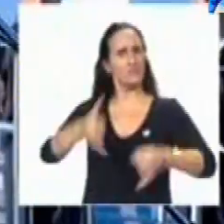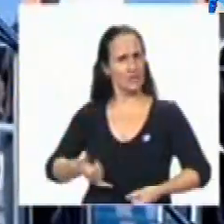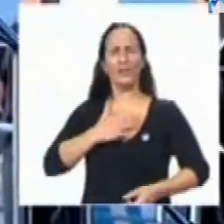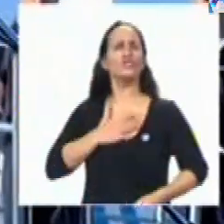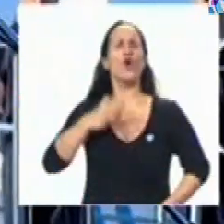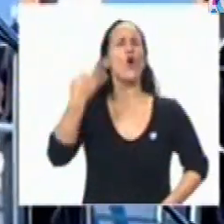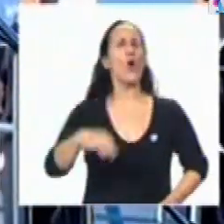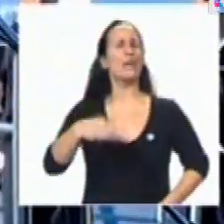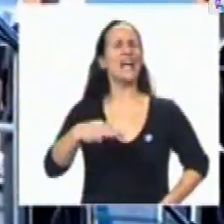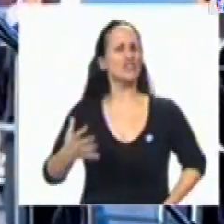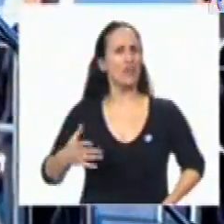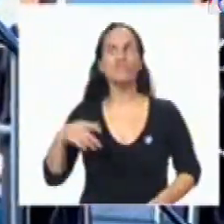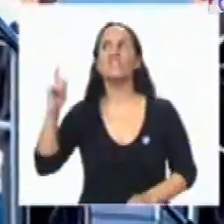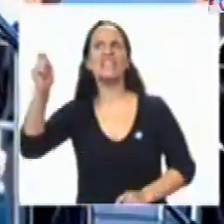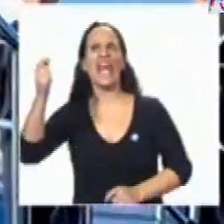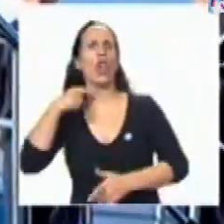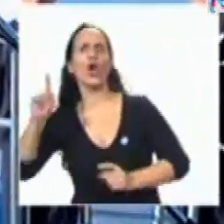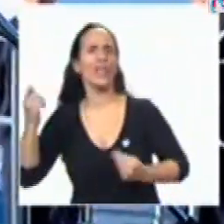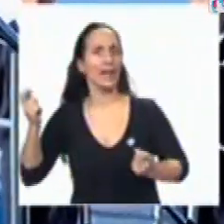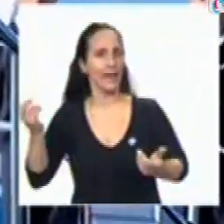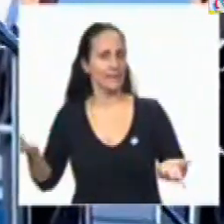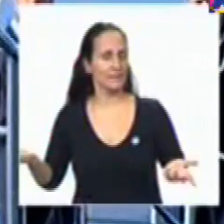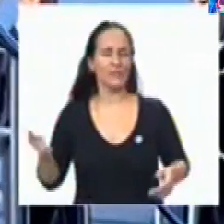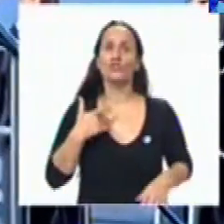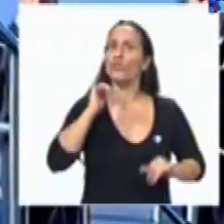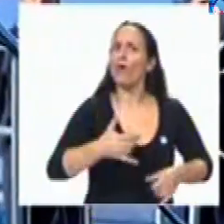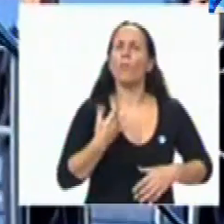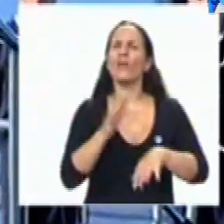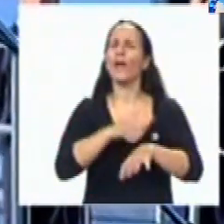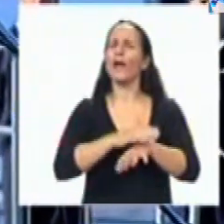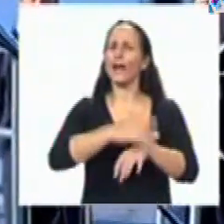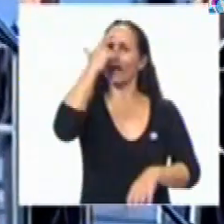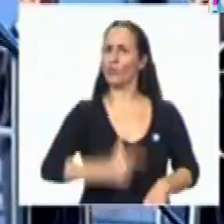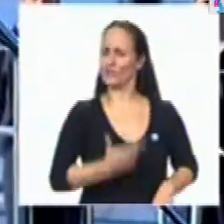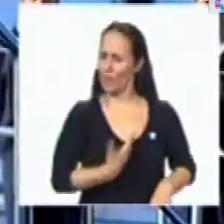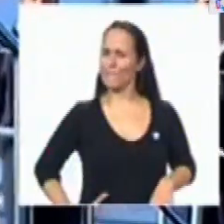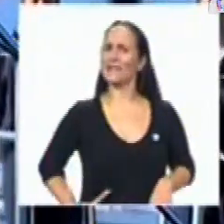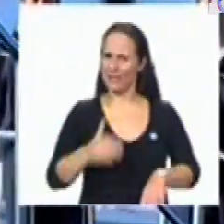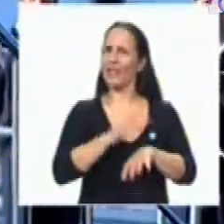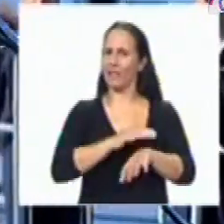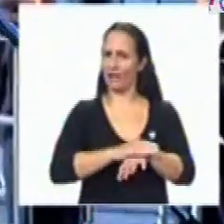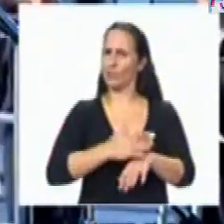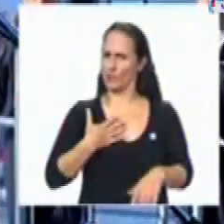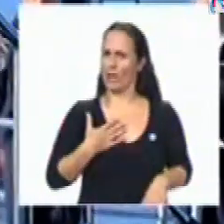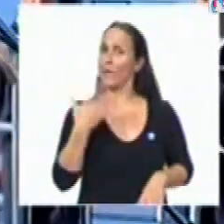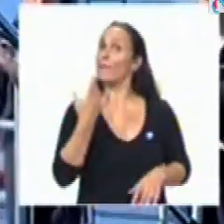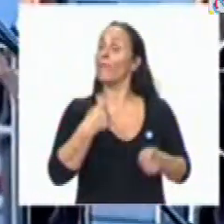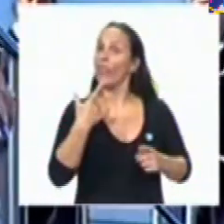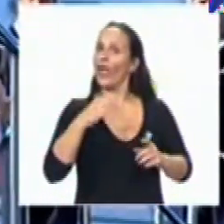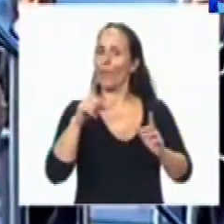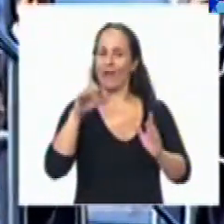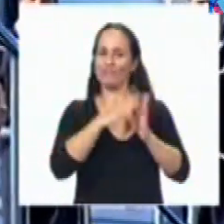negociar? Porque soy una presidenta responsable y hacerlo en el marco de la Constitución y de las leyes,